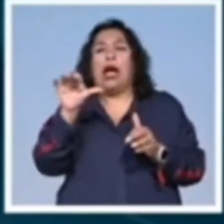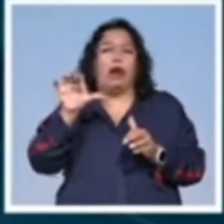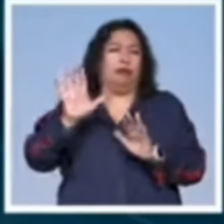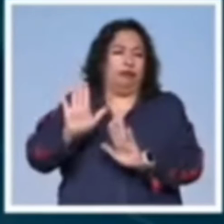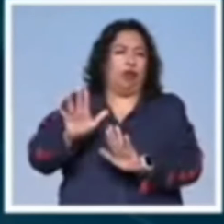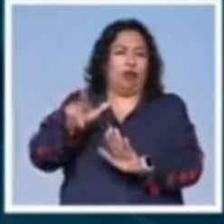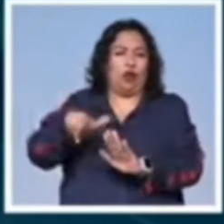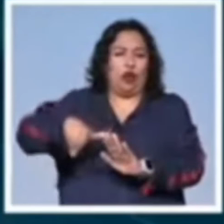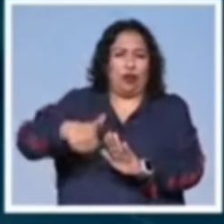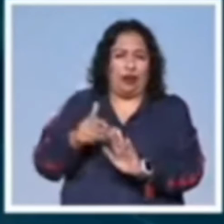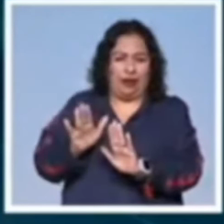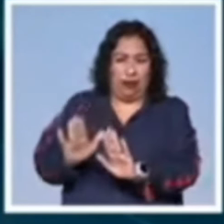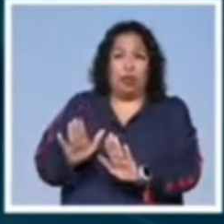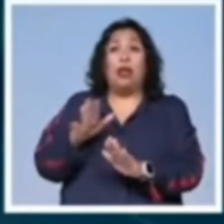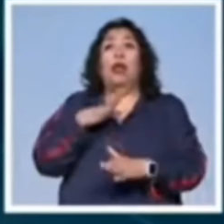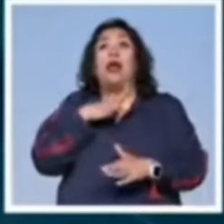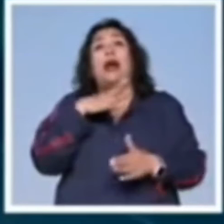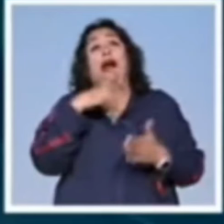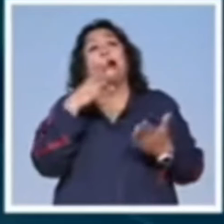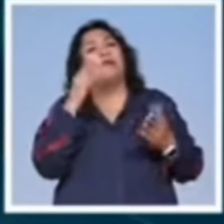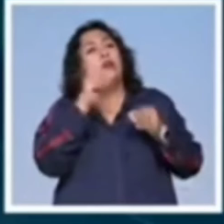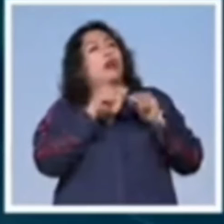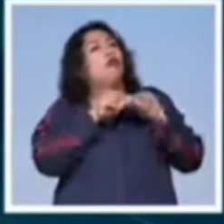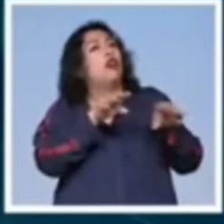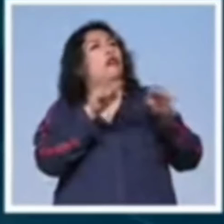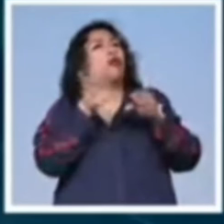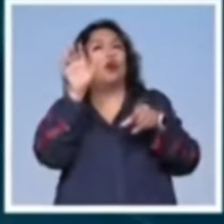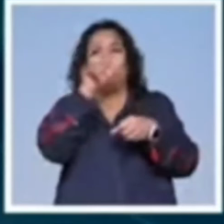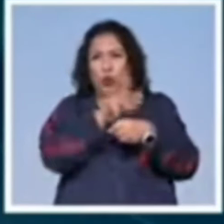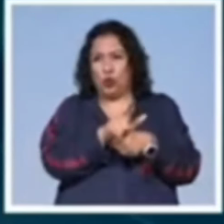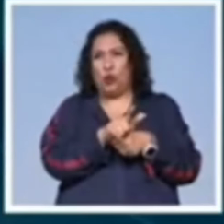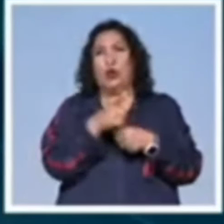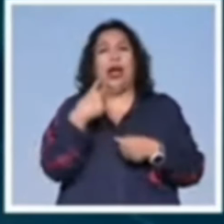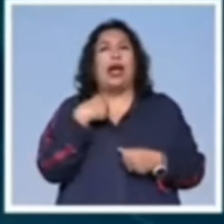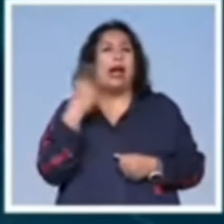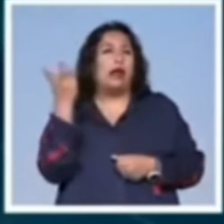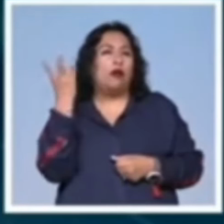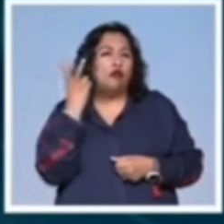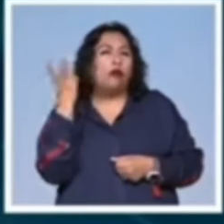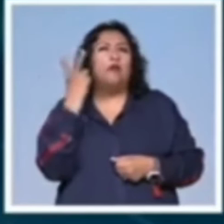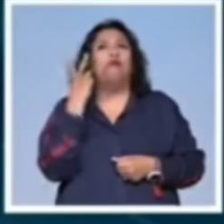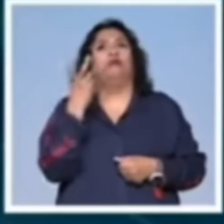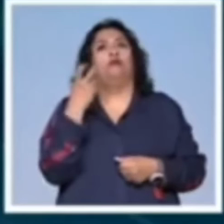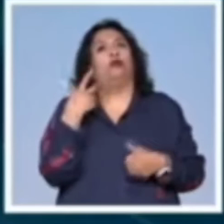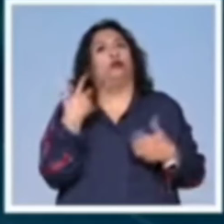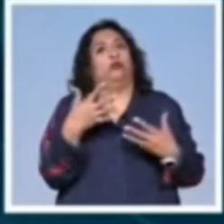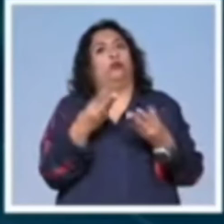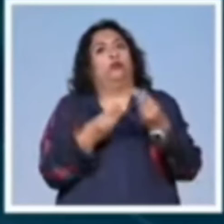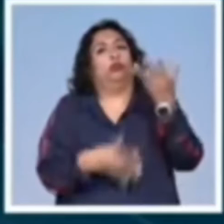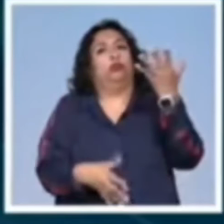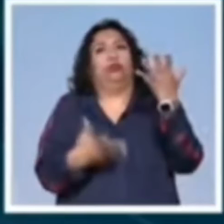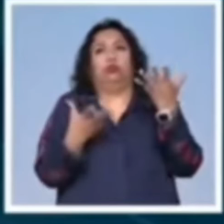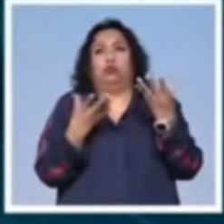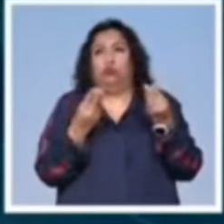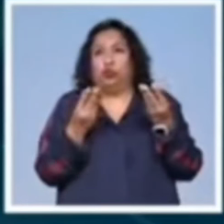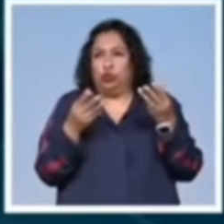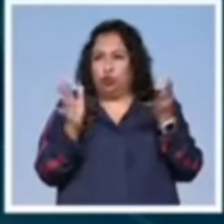acervo, producir un esquema de difusión cultural sonora, pues muy, muy amplio, por lo menos